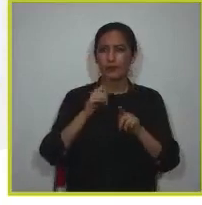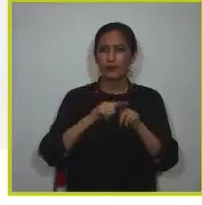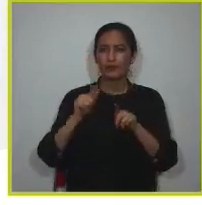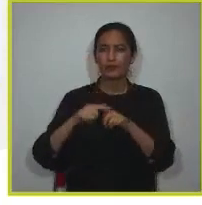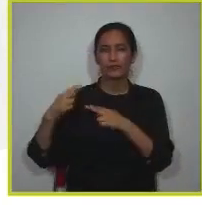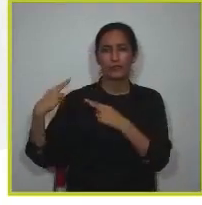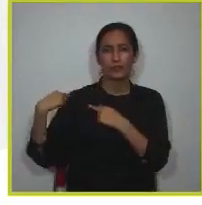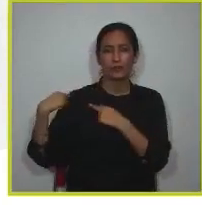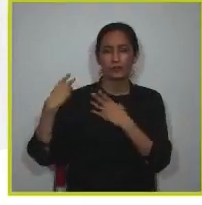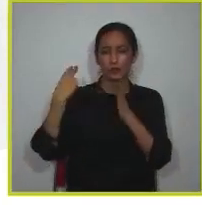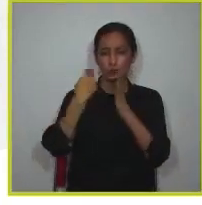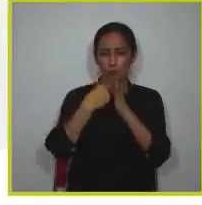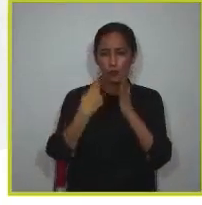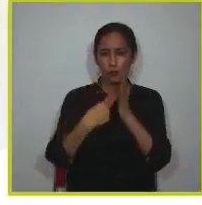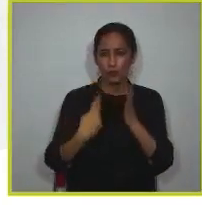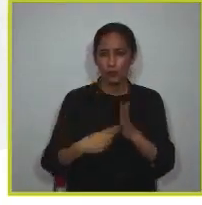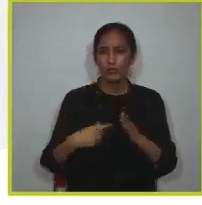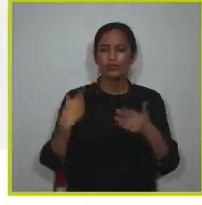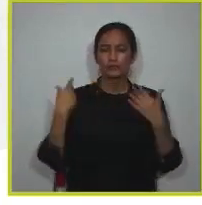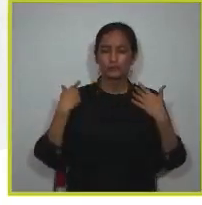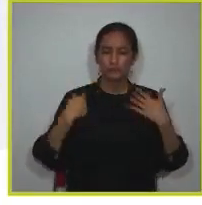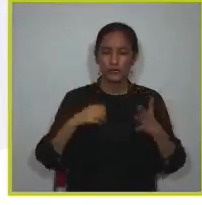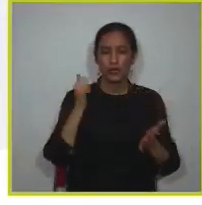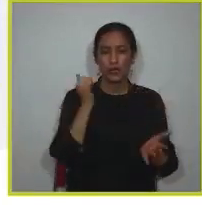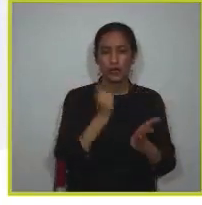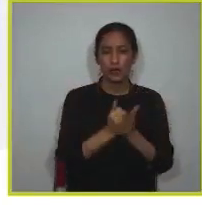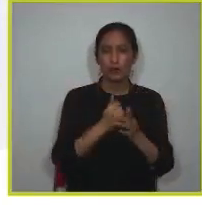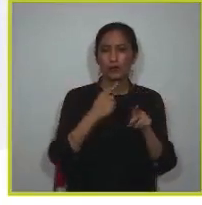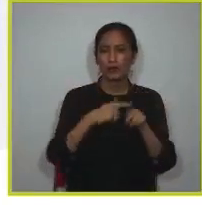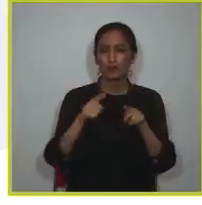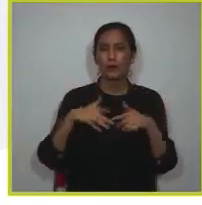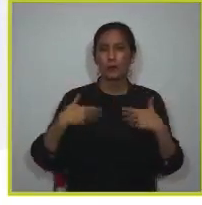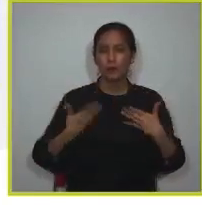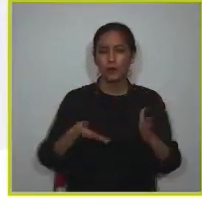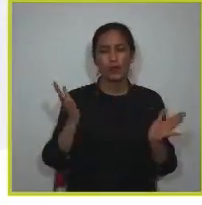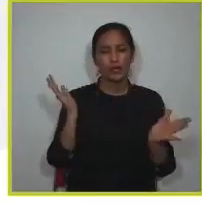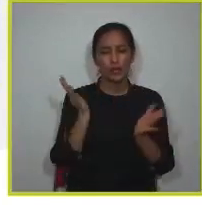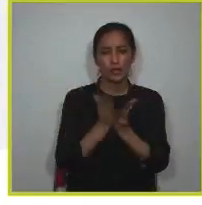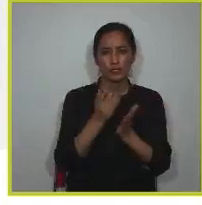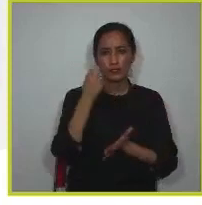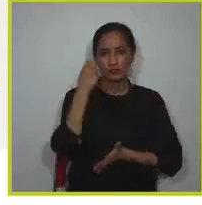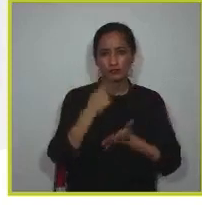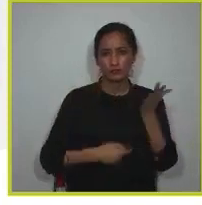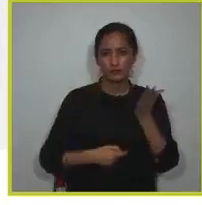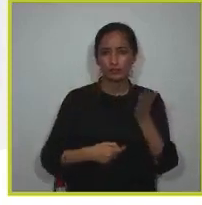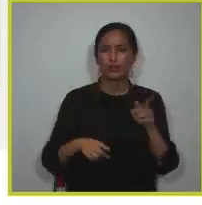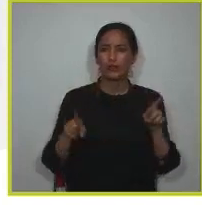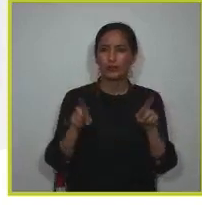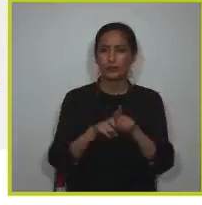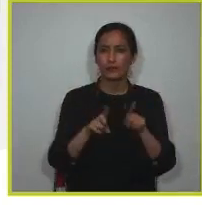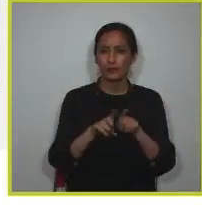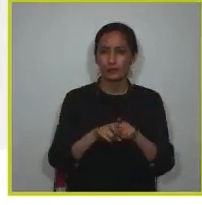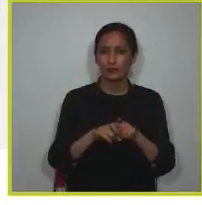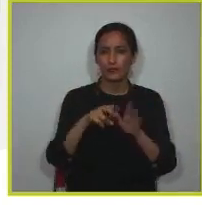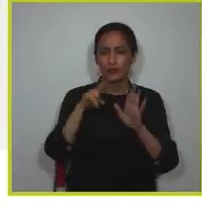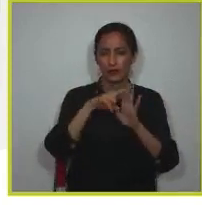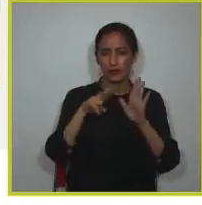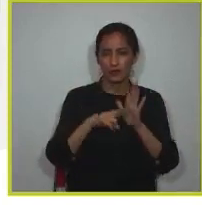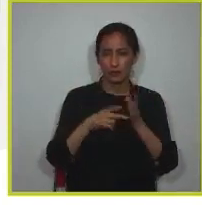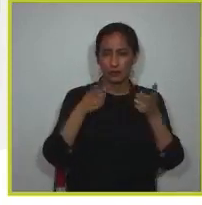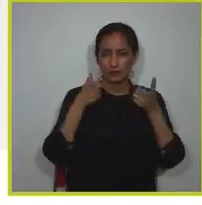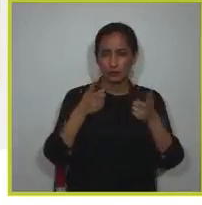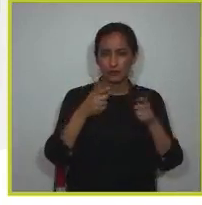instrumentos normativos aprobados por las propias entidades para ejercer su potestad sancionadora estamos hablando hasta No desde el reglamento de supervisión